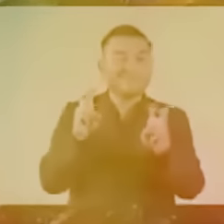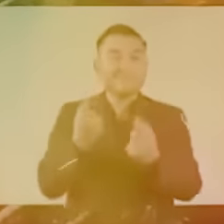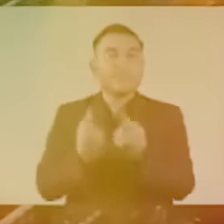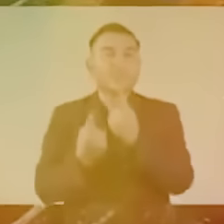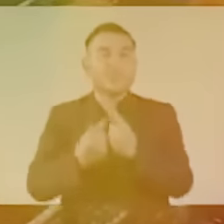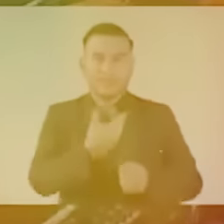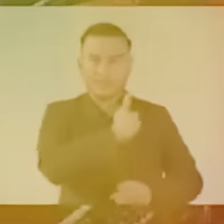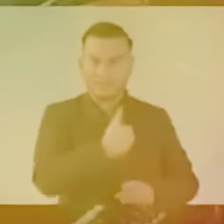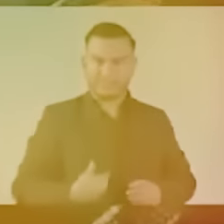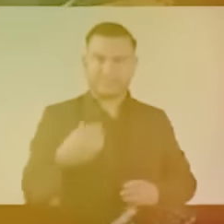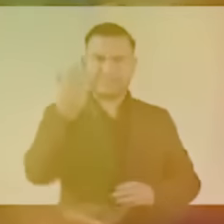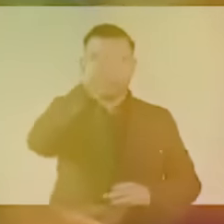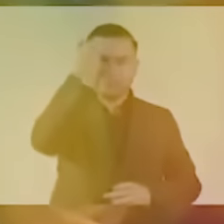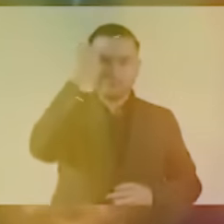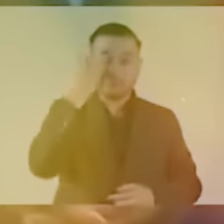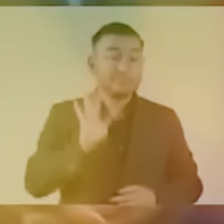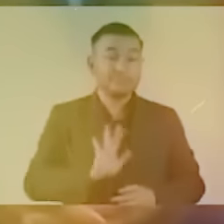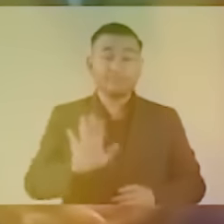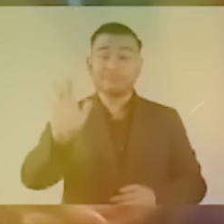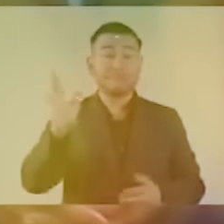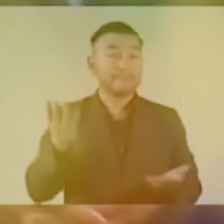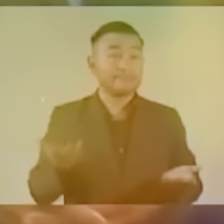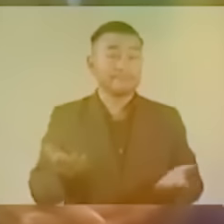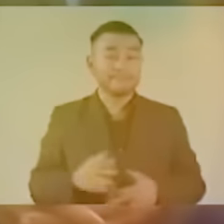estar parados este día asumiendo la presidencia de la República.